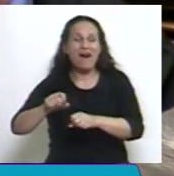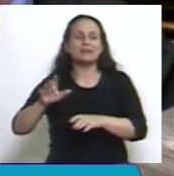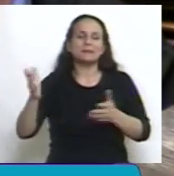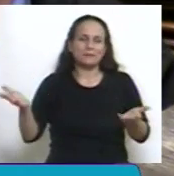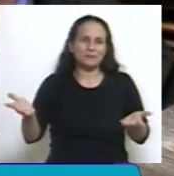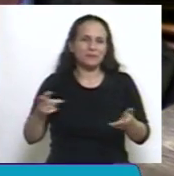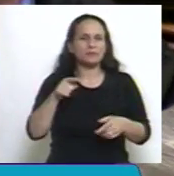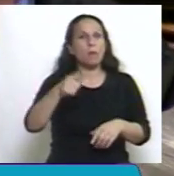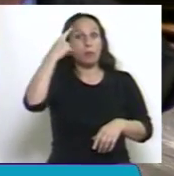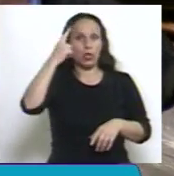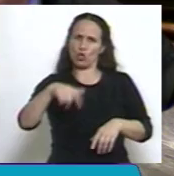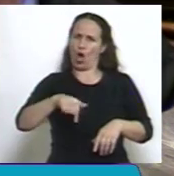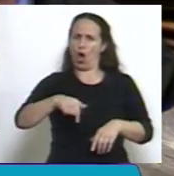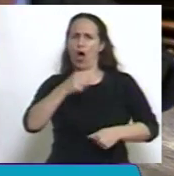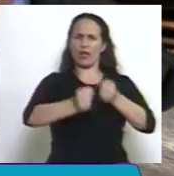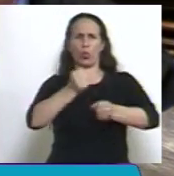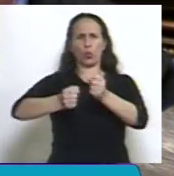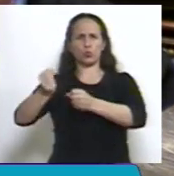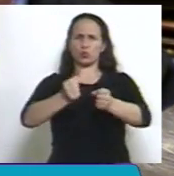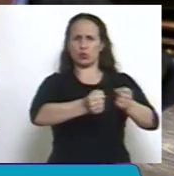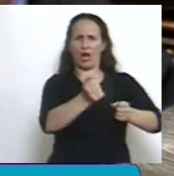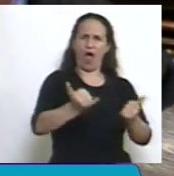ilusoriamente que se cree industrial, en realidad